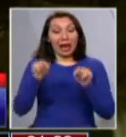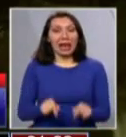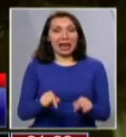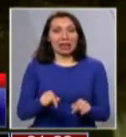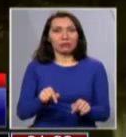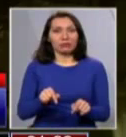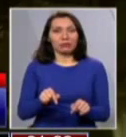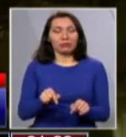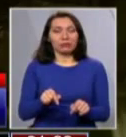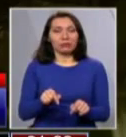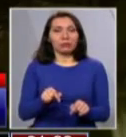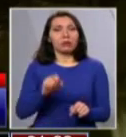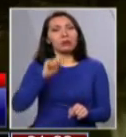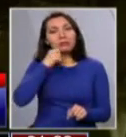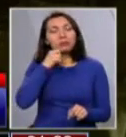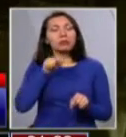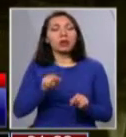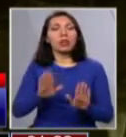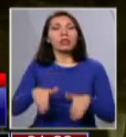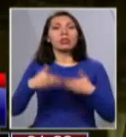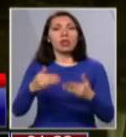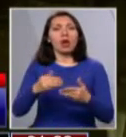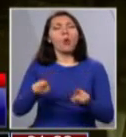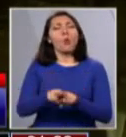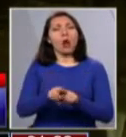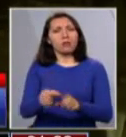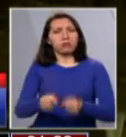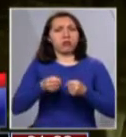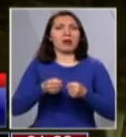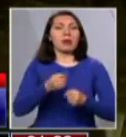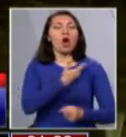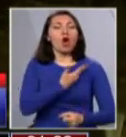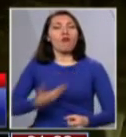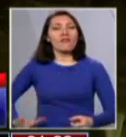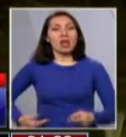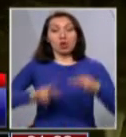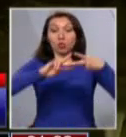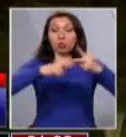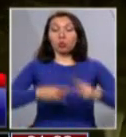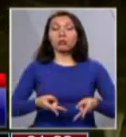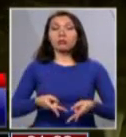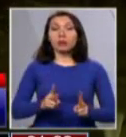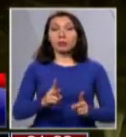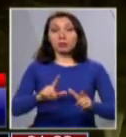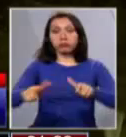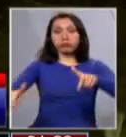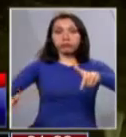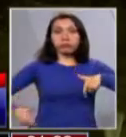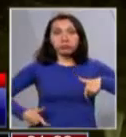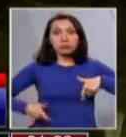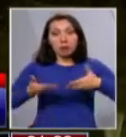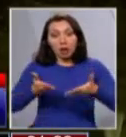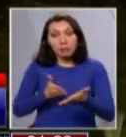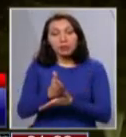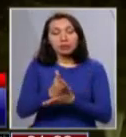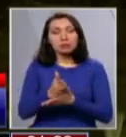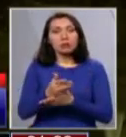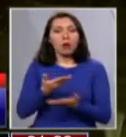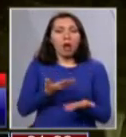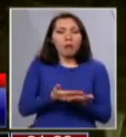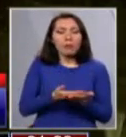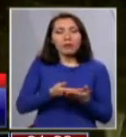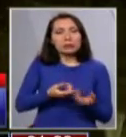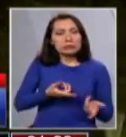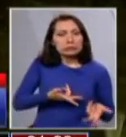estos son los que le dan la garra al gobierno de turno y por lo tanto los que permiten que un gobierno de turno lo cierto chantaje